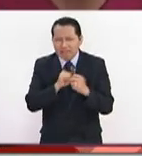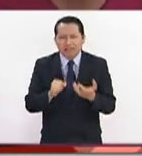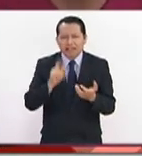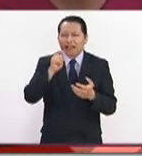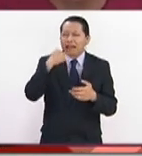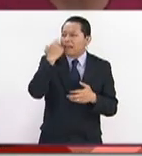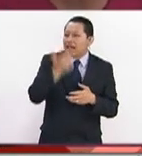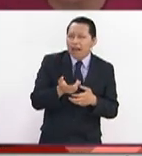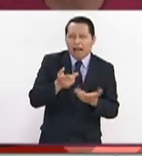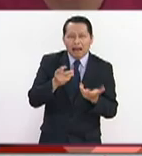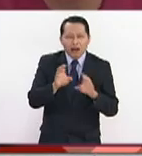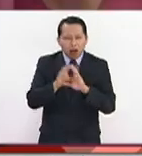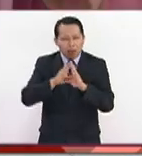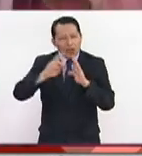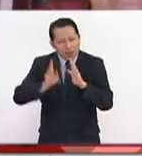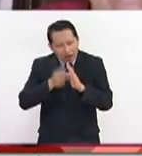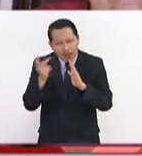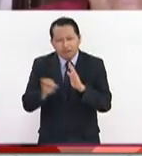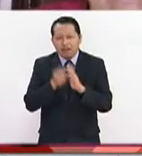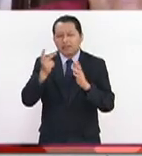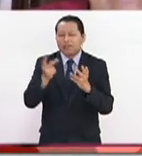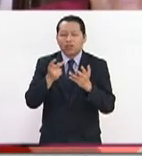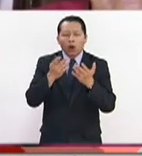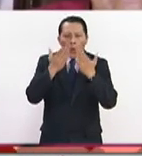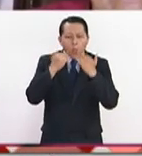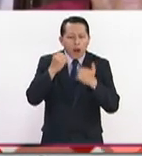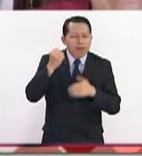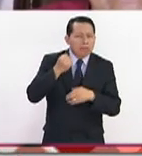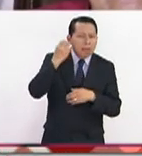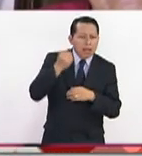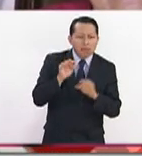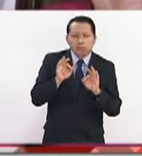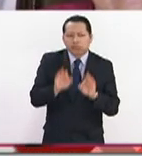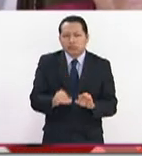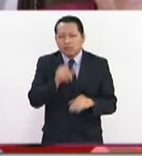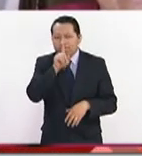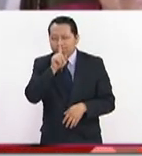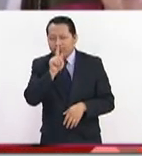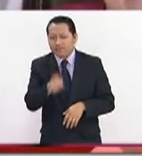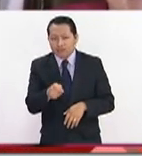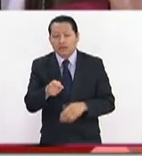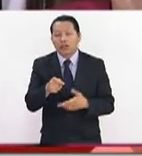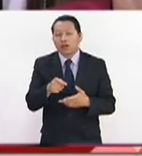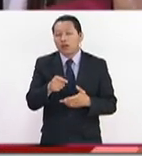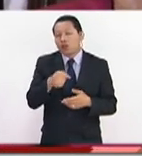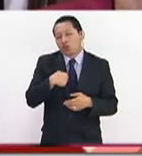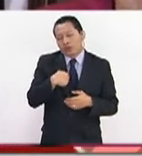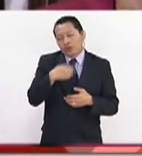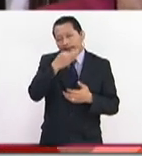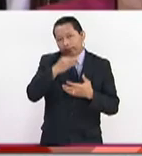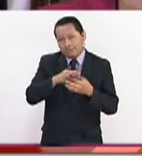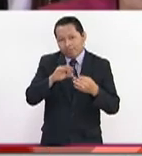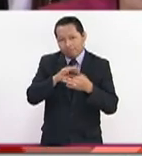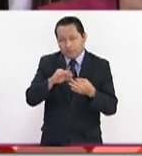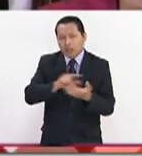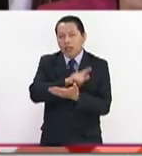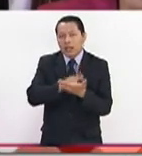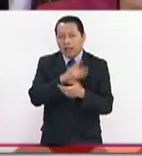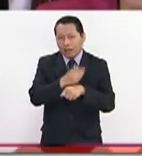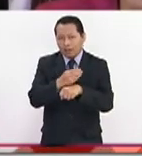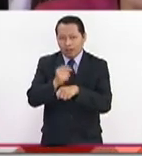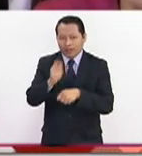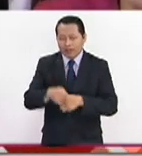quieren llevar a la calle un tema que no tienen argumentos y que en realidad se está trabajando por la sociedad. Yo dividiría lo siguiente en la ley de